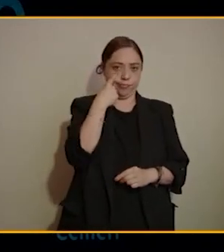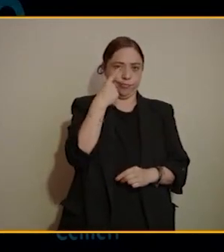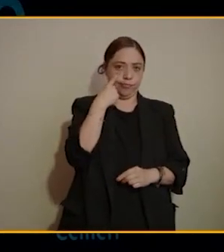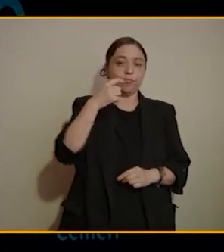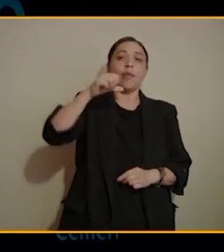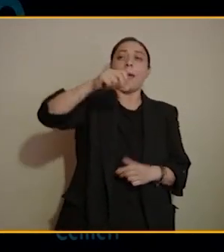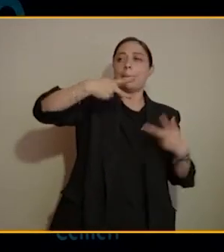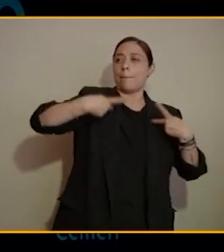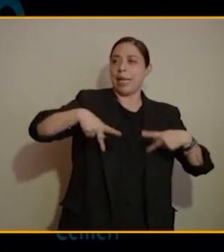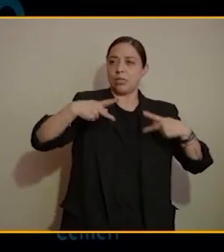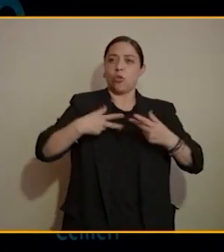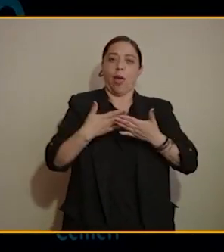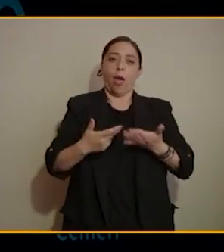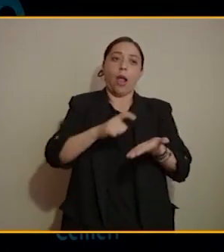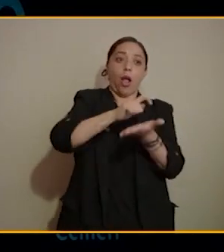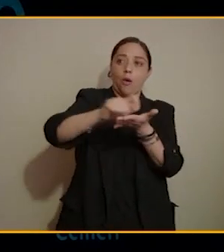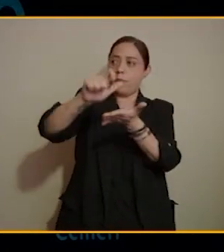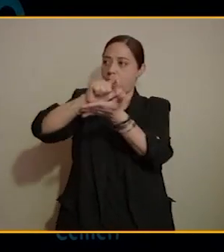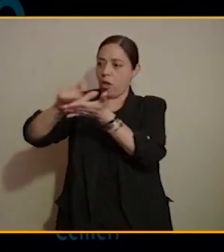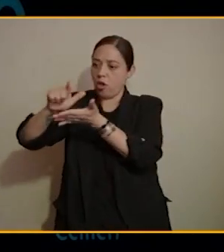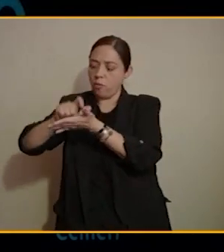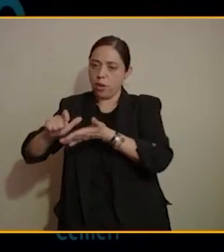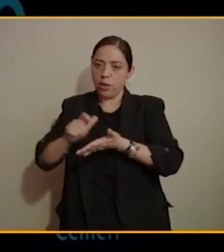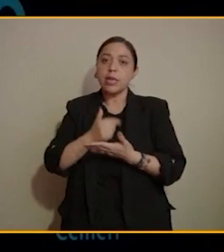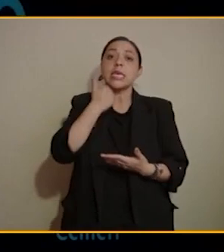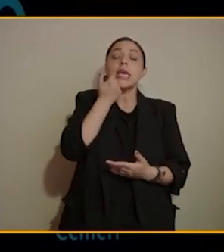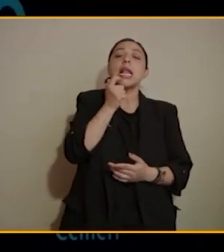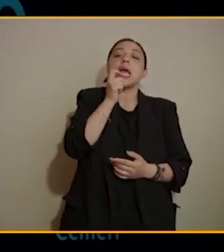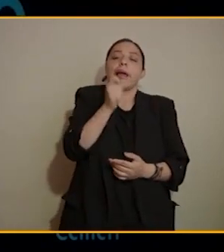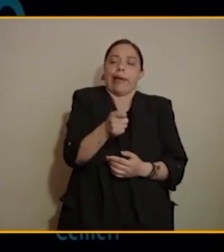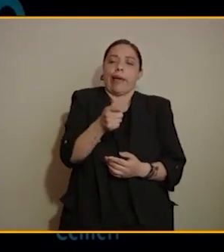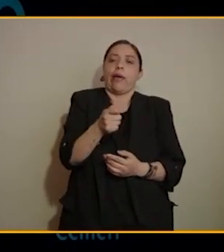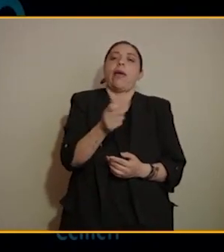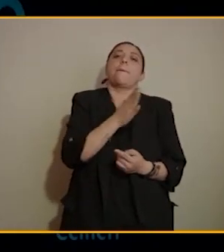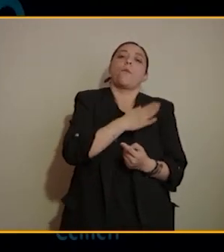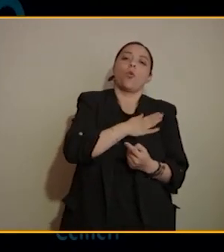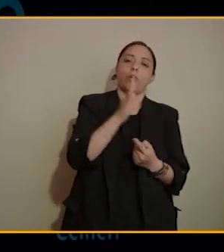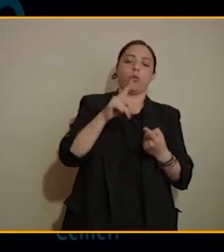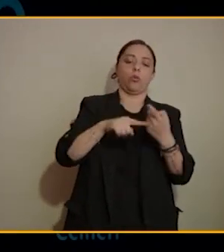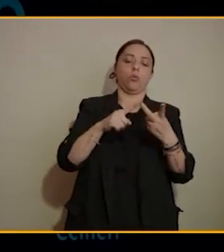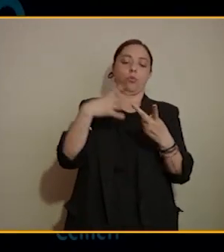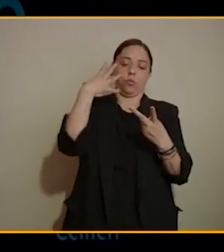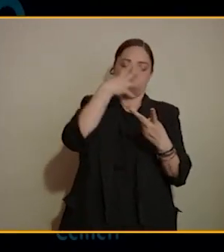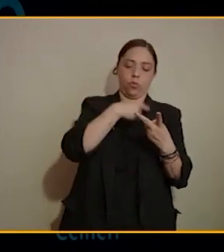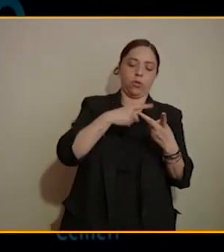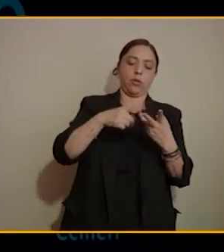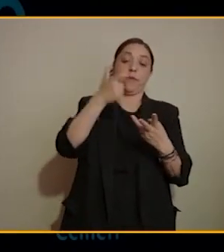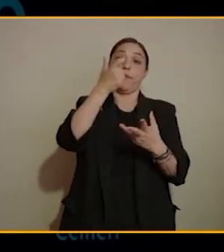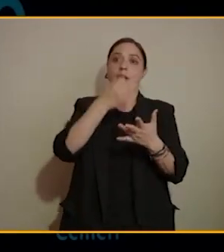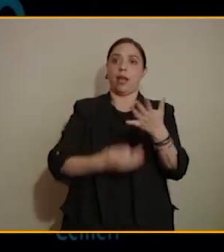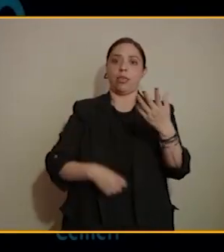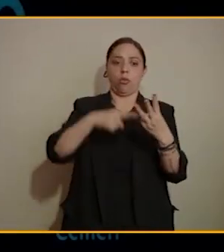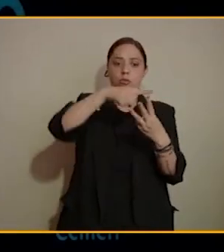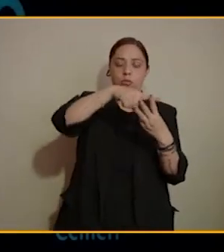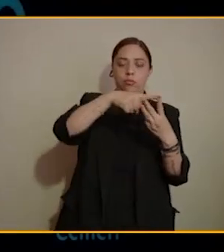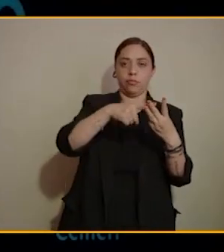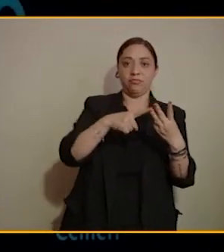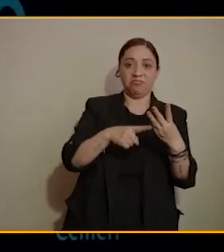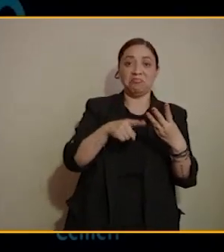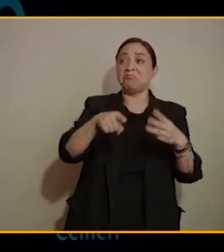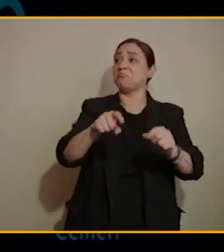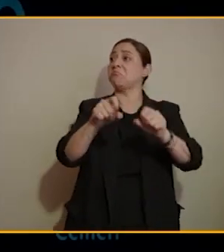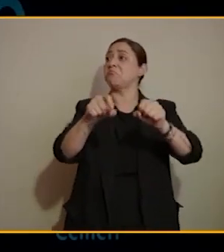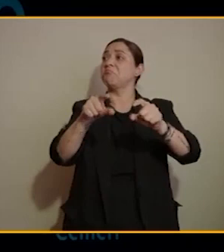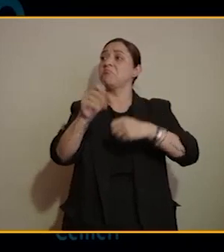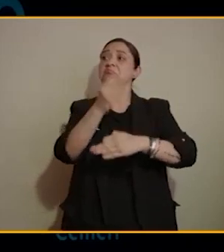hoy ya quiere bueno, bonito y barato. Ese ya es el estándar, ese ya no es un diferenciador.